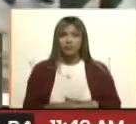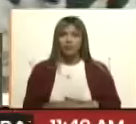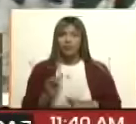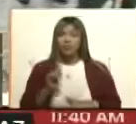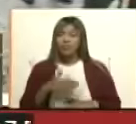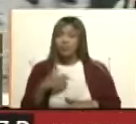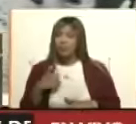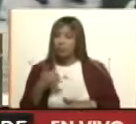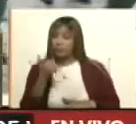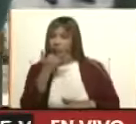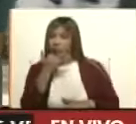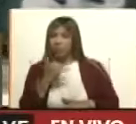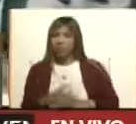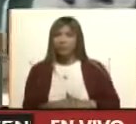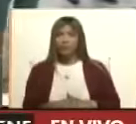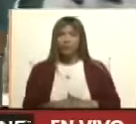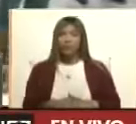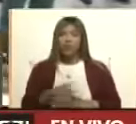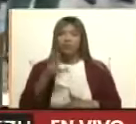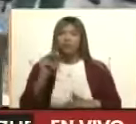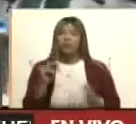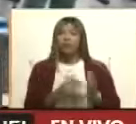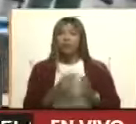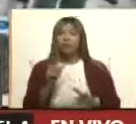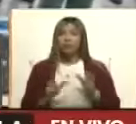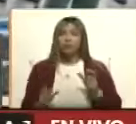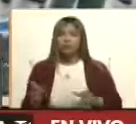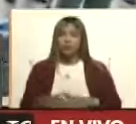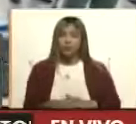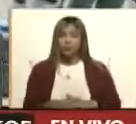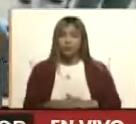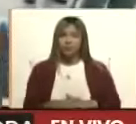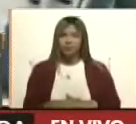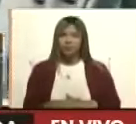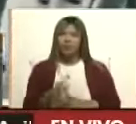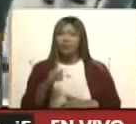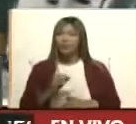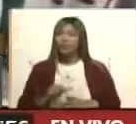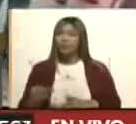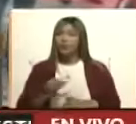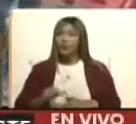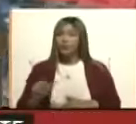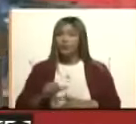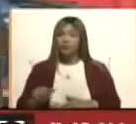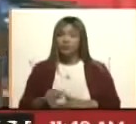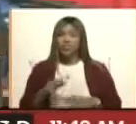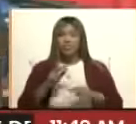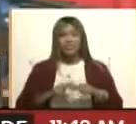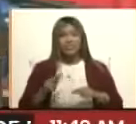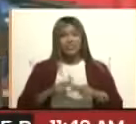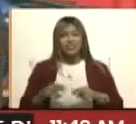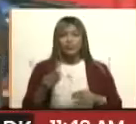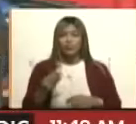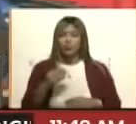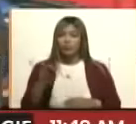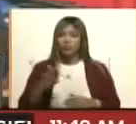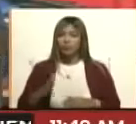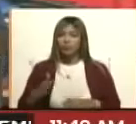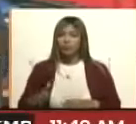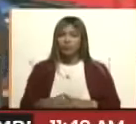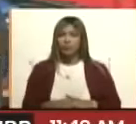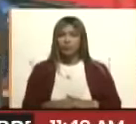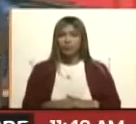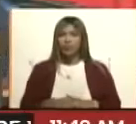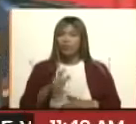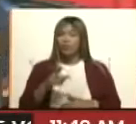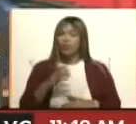pudiera equivocarme, unas 20.000 personas en cuestión de semana, la mitad de ellos niños. Allí sí